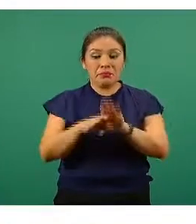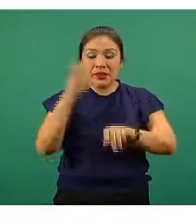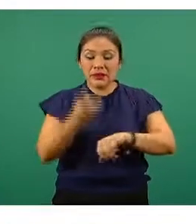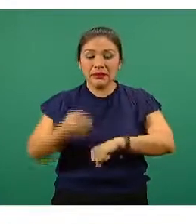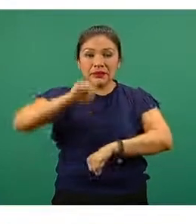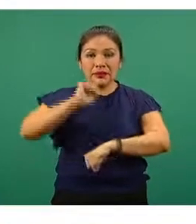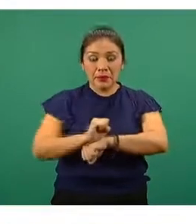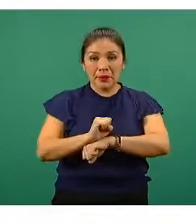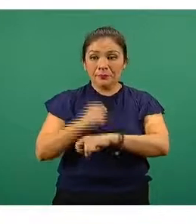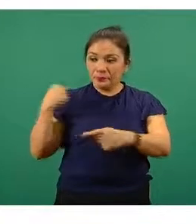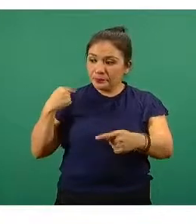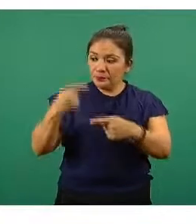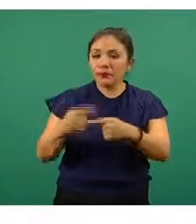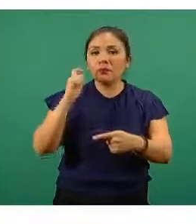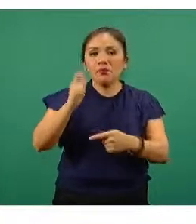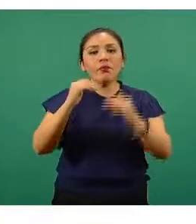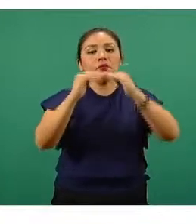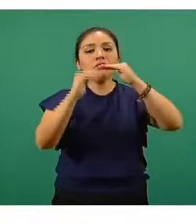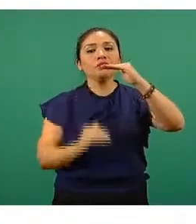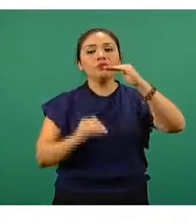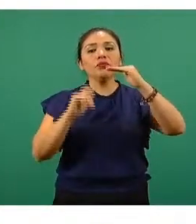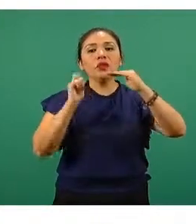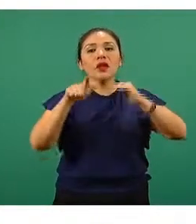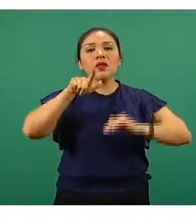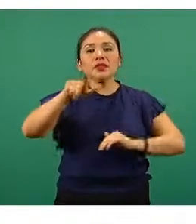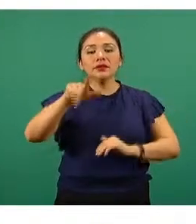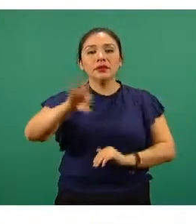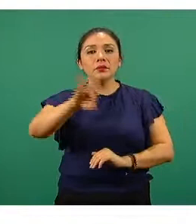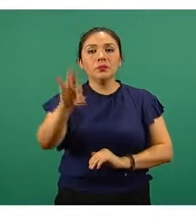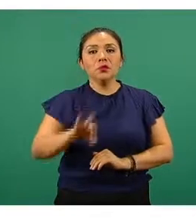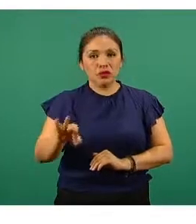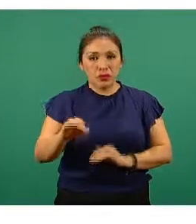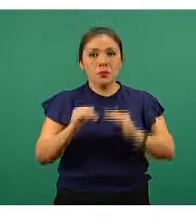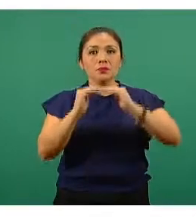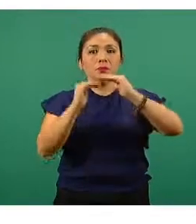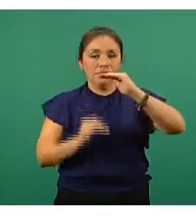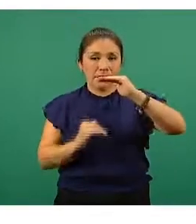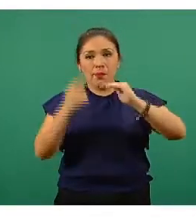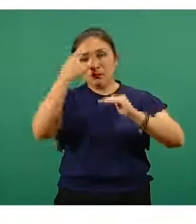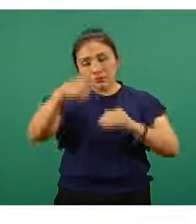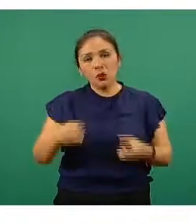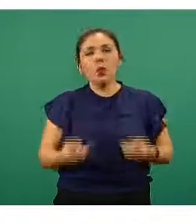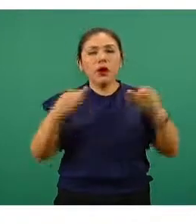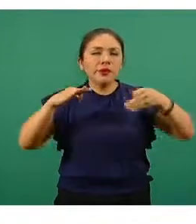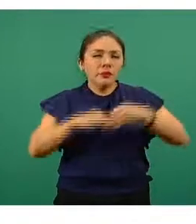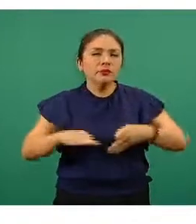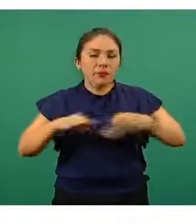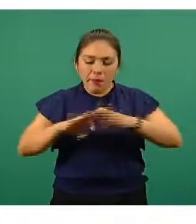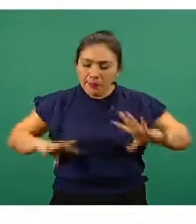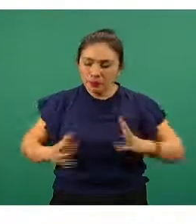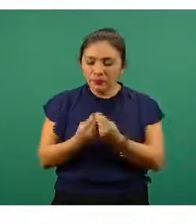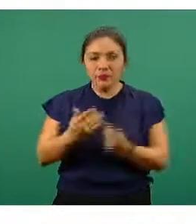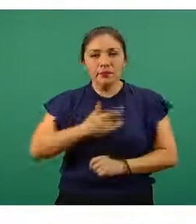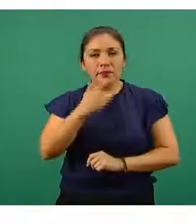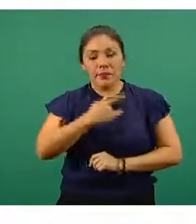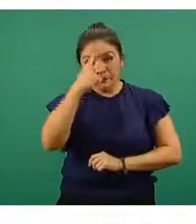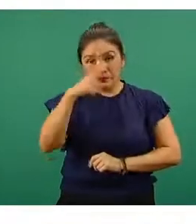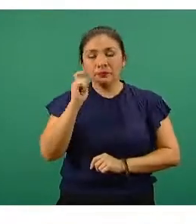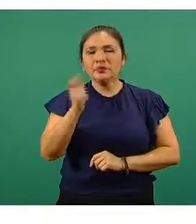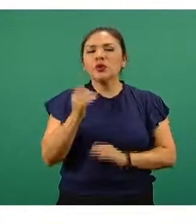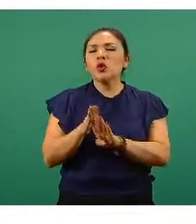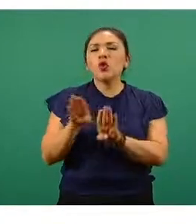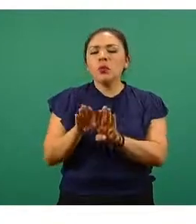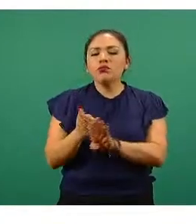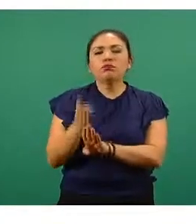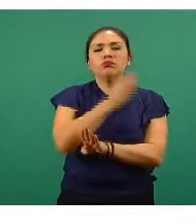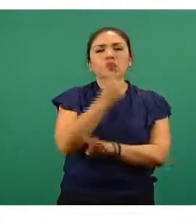semana epidémica con una disminución del 17% de los casos estimados con respecto a la semana